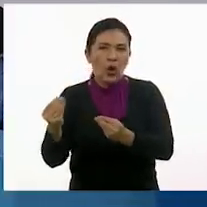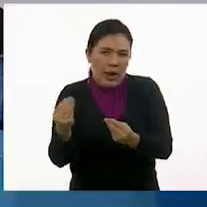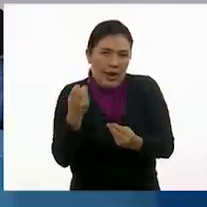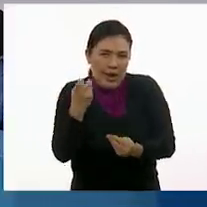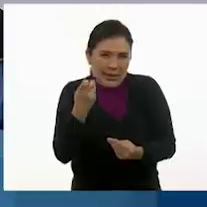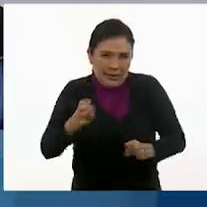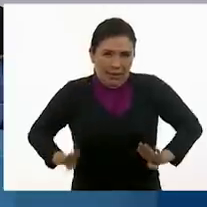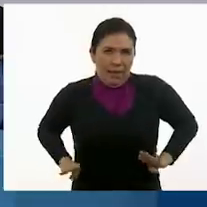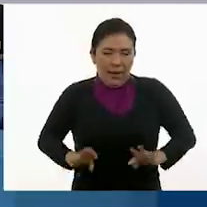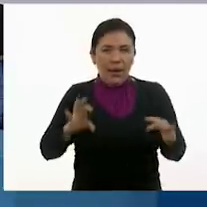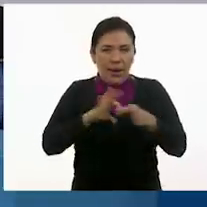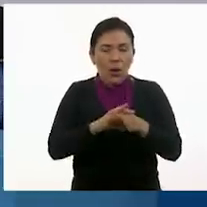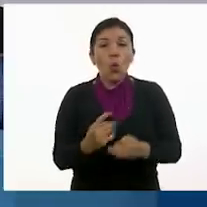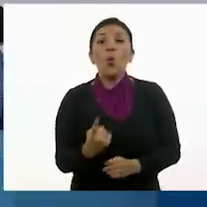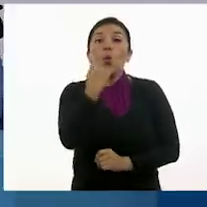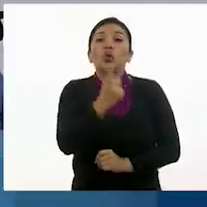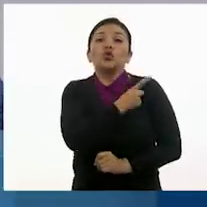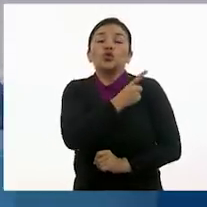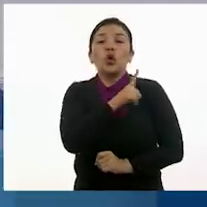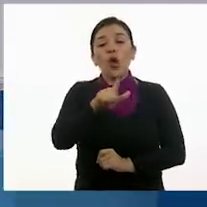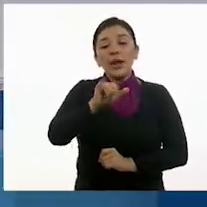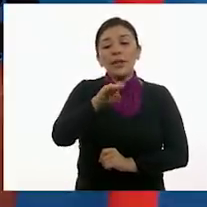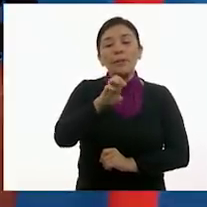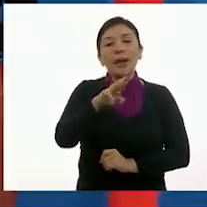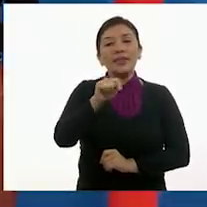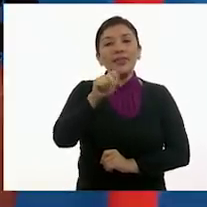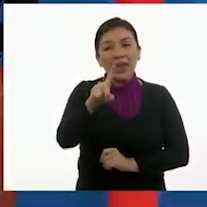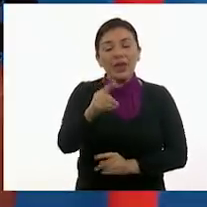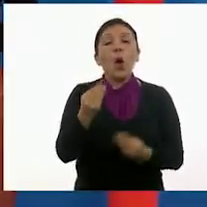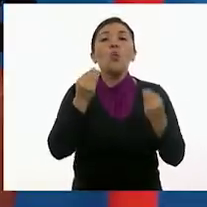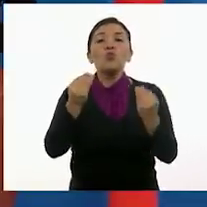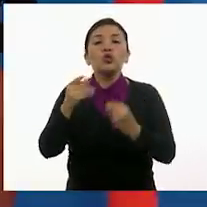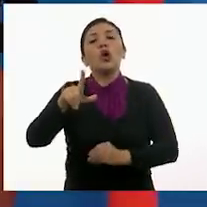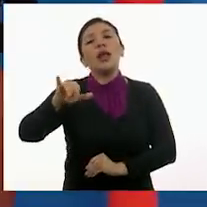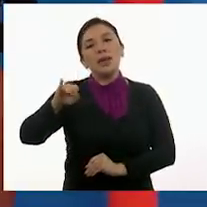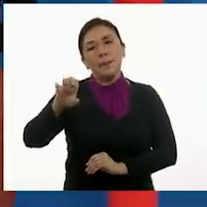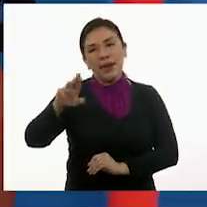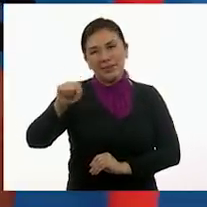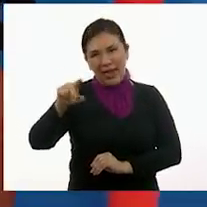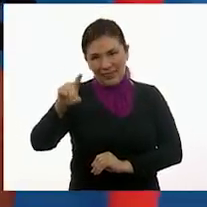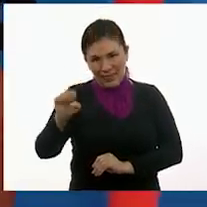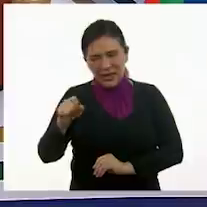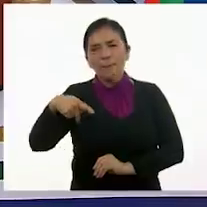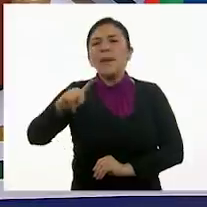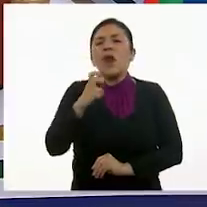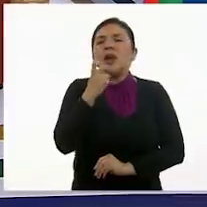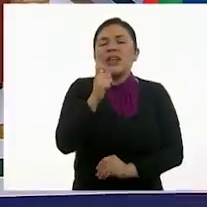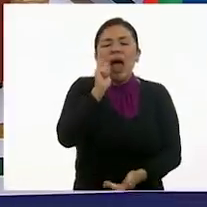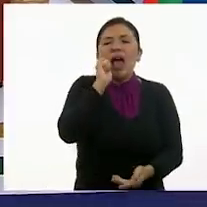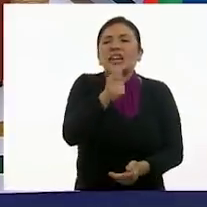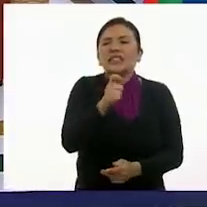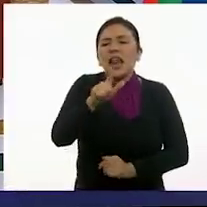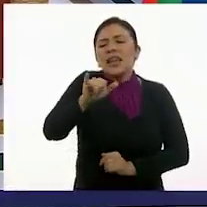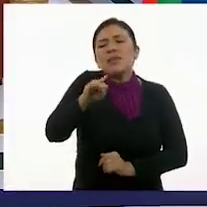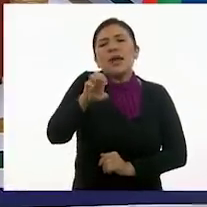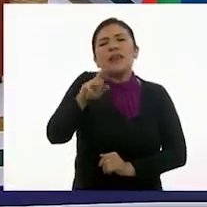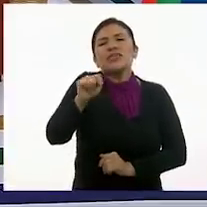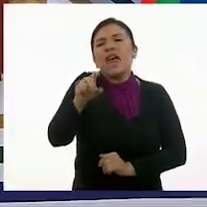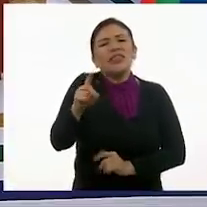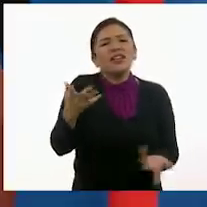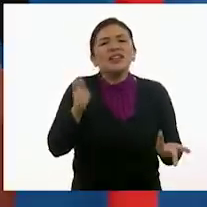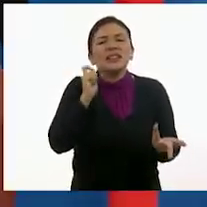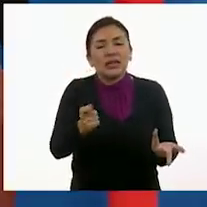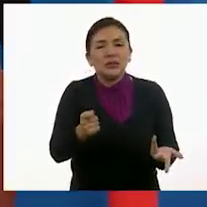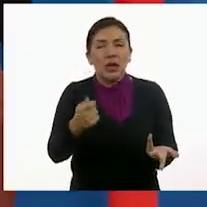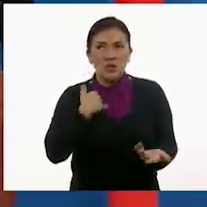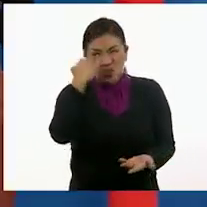la palabra en singular es libertad. Sí. ¿Y qué significa la libertad? Pues a mí se me ocurre que podría